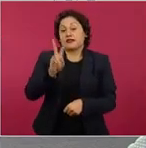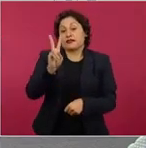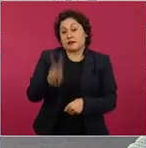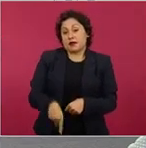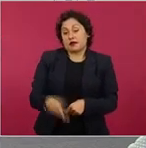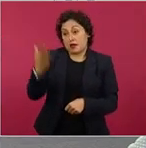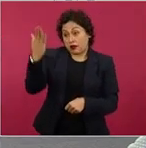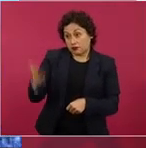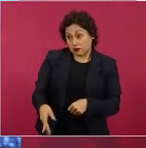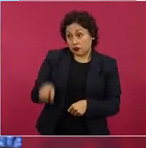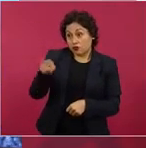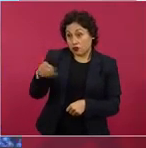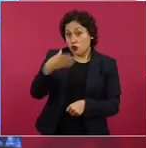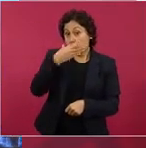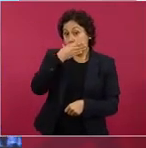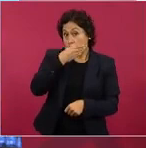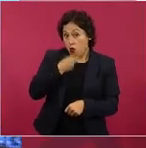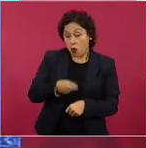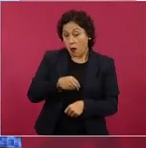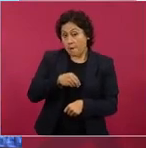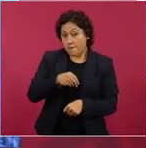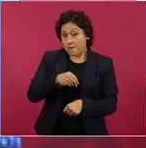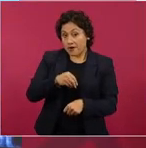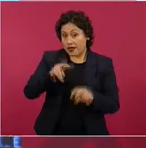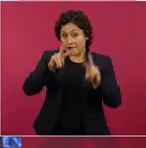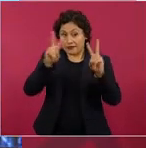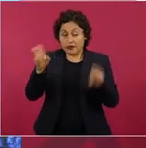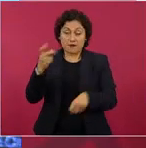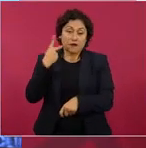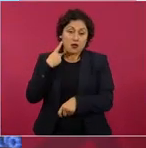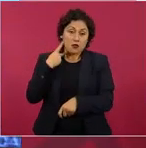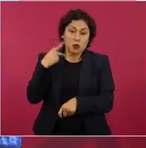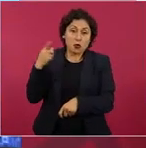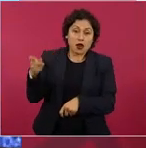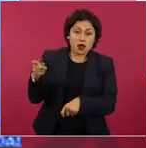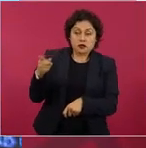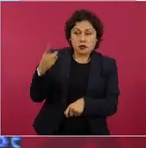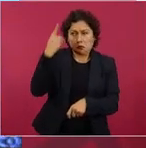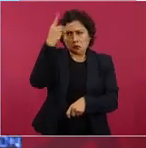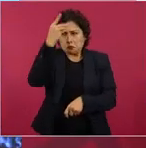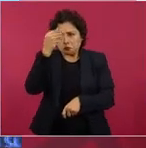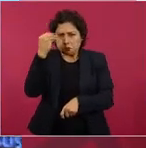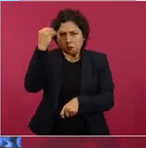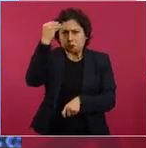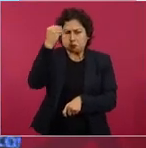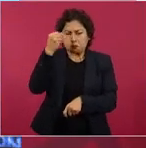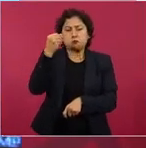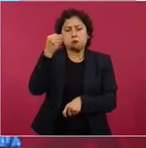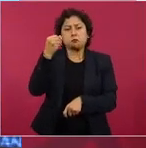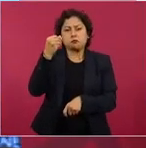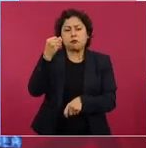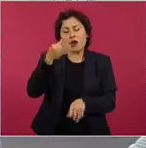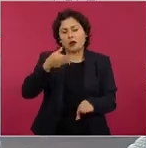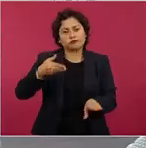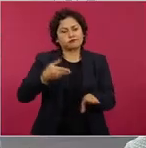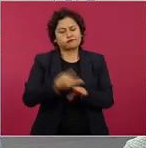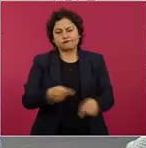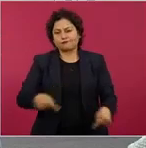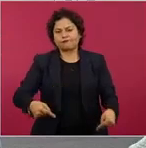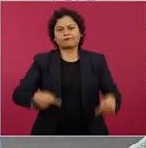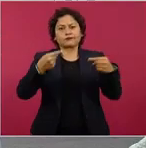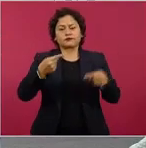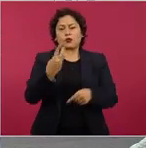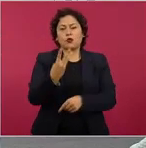tú, políticamente hablando, intelectuales, periodistas, adversarios a la Cuarta Transformación, han